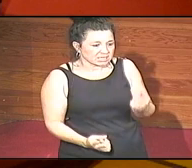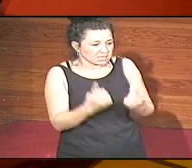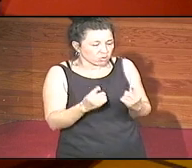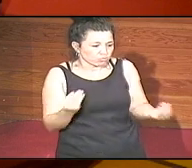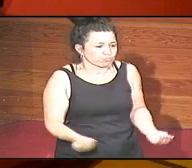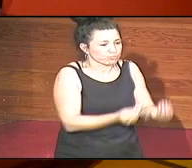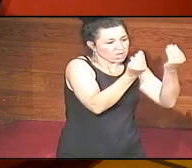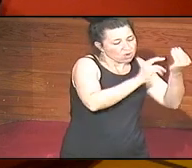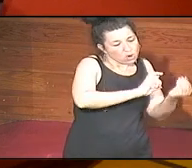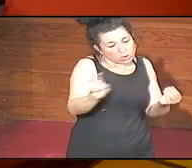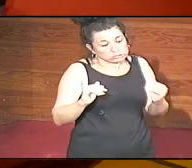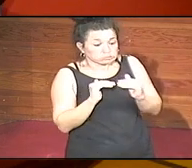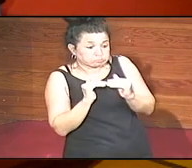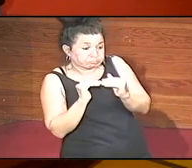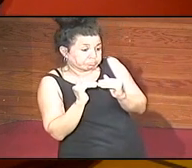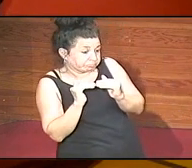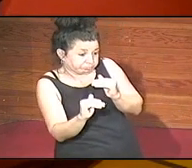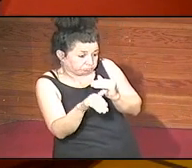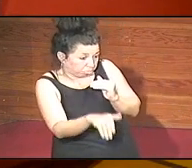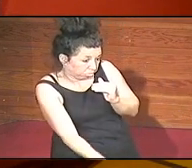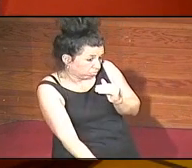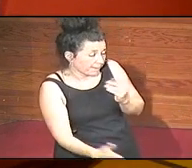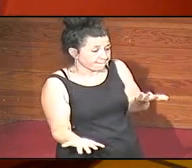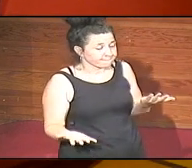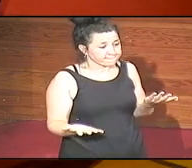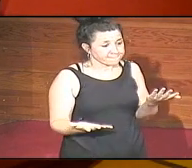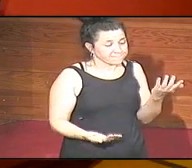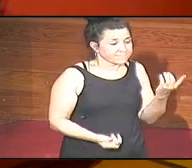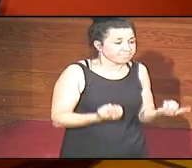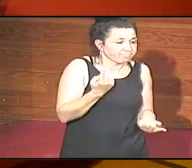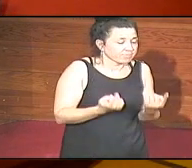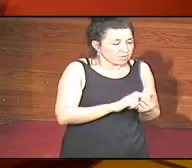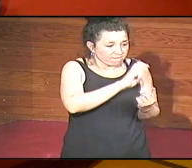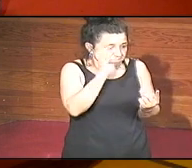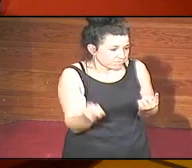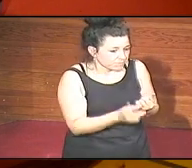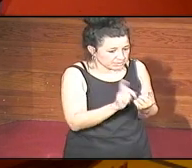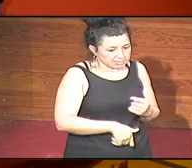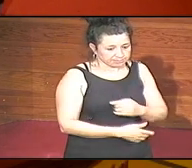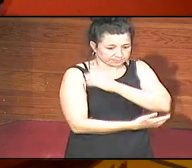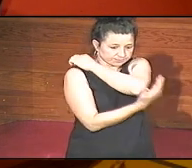mucho otros se seguirán en el pozo y habrá variedad también